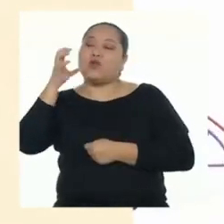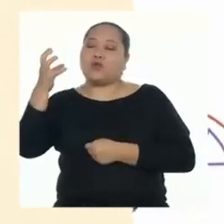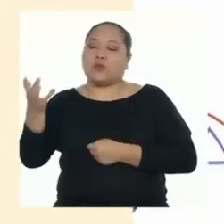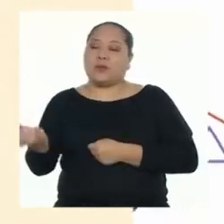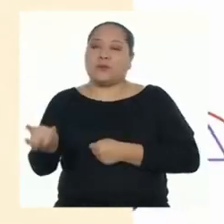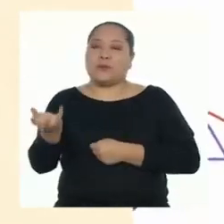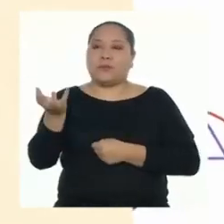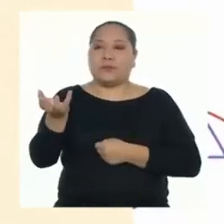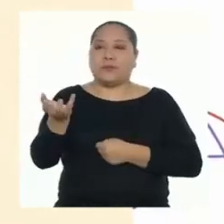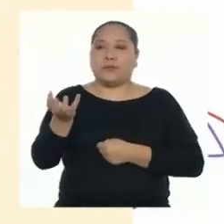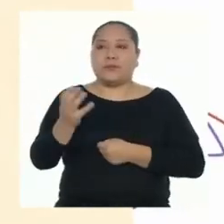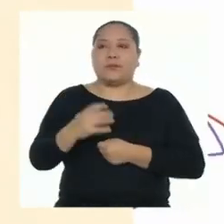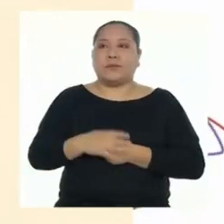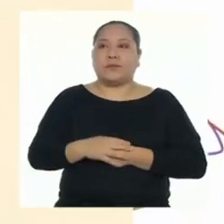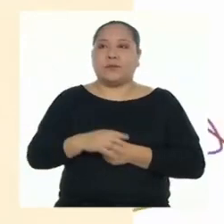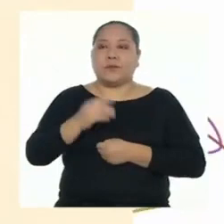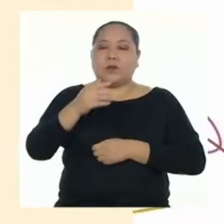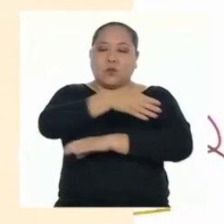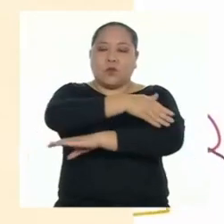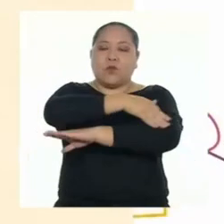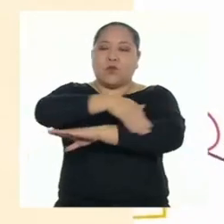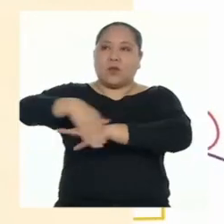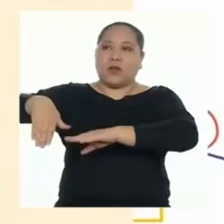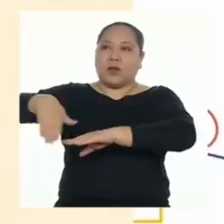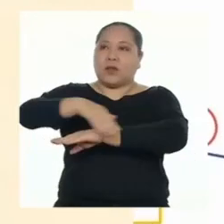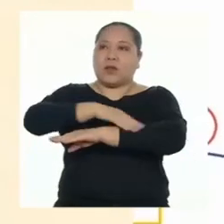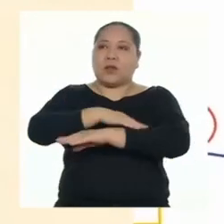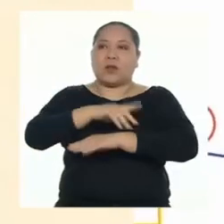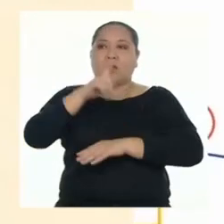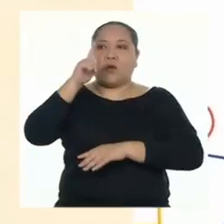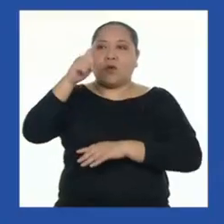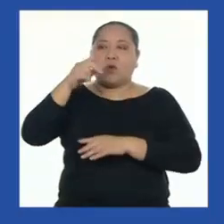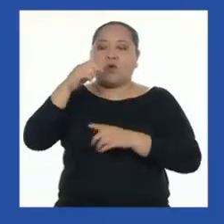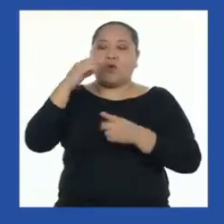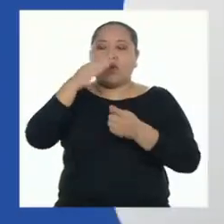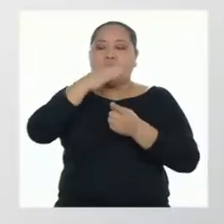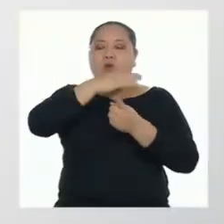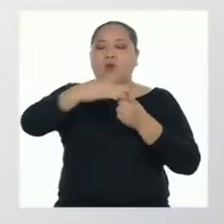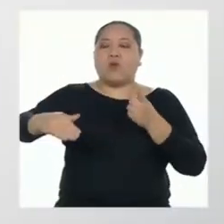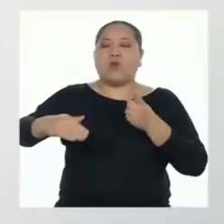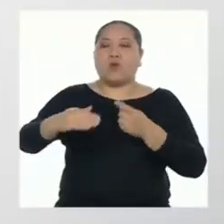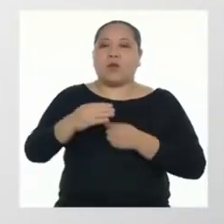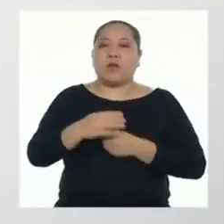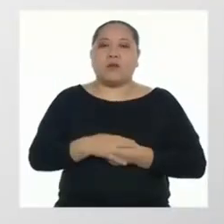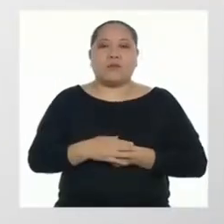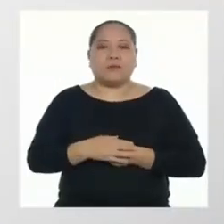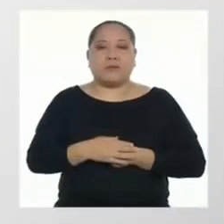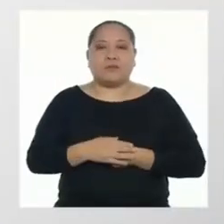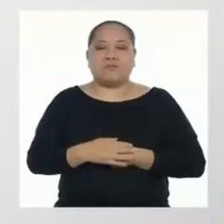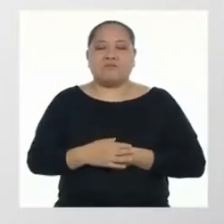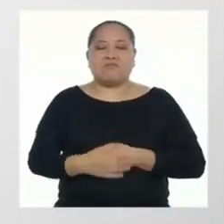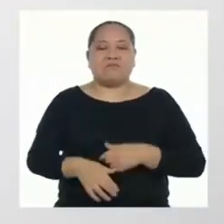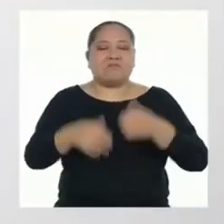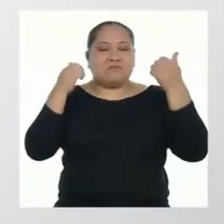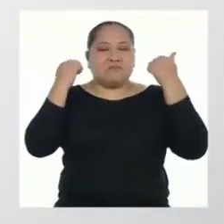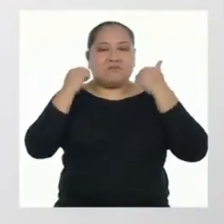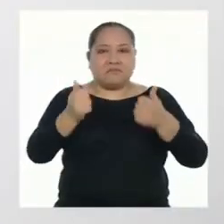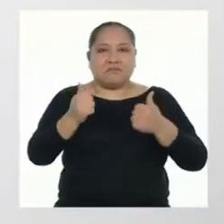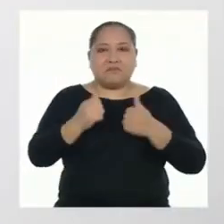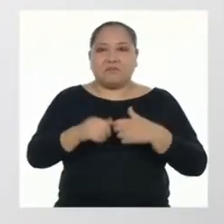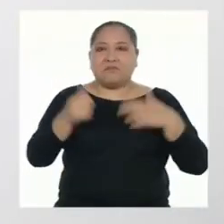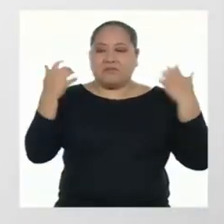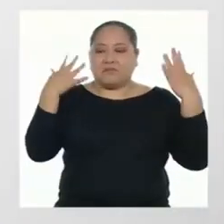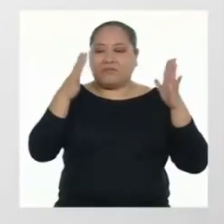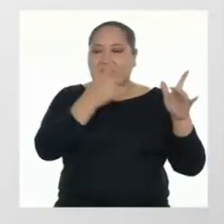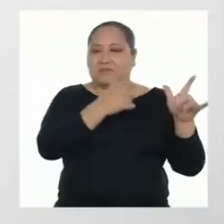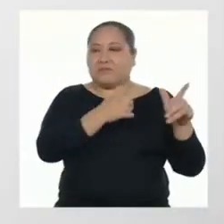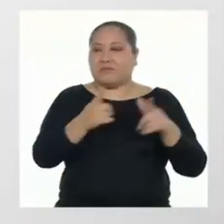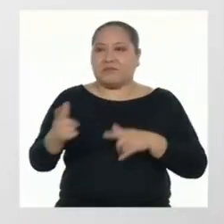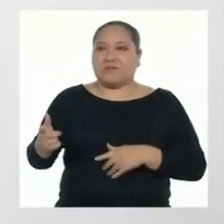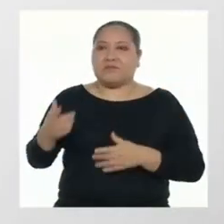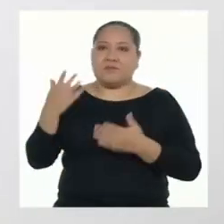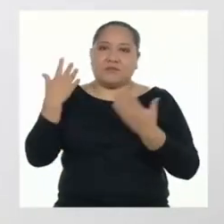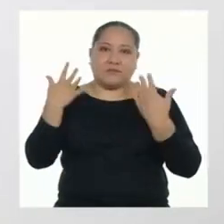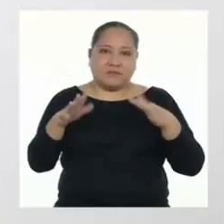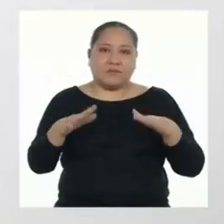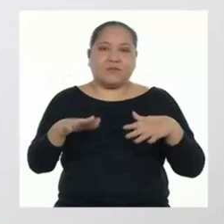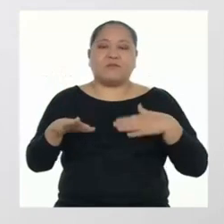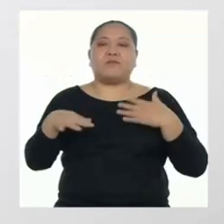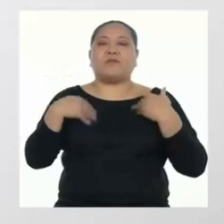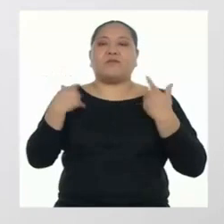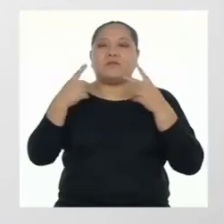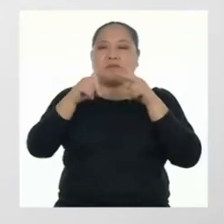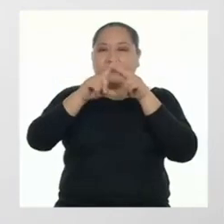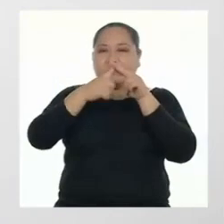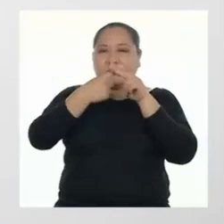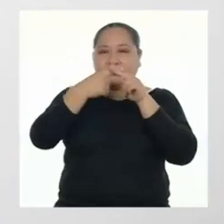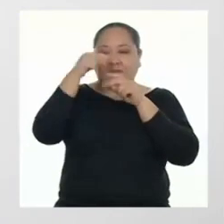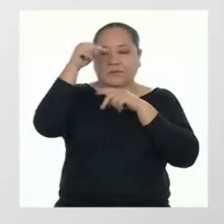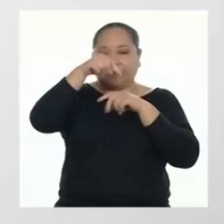contaminada, una regla, un cúter. Muy bien. Si ya tenemos todo listo, podemos empezar con